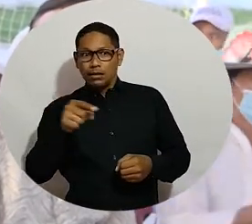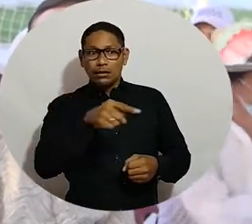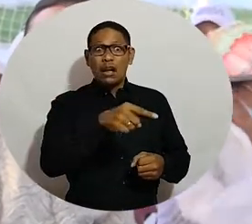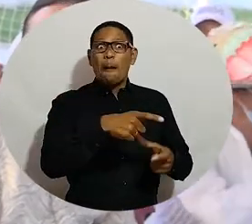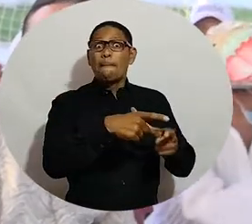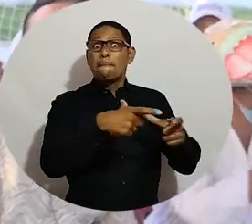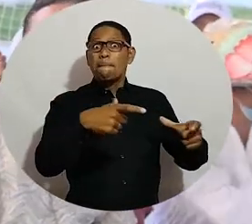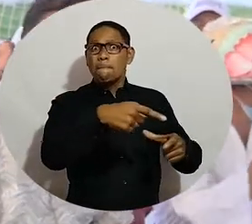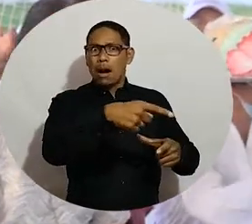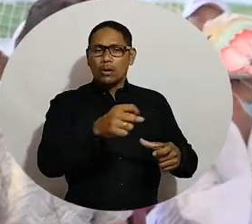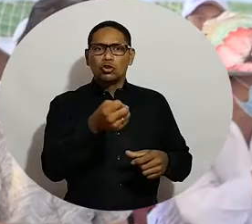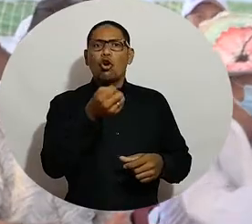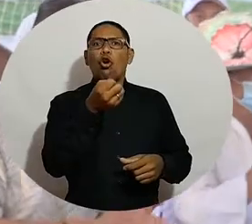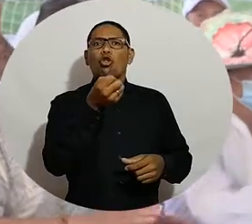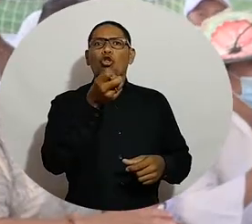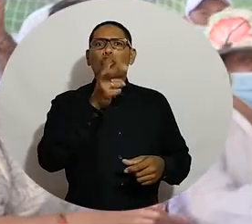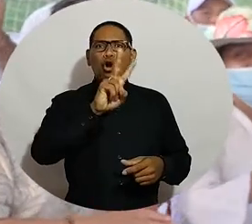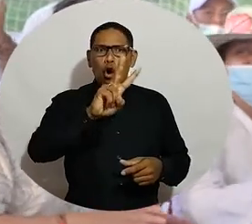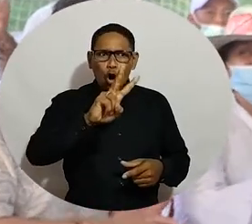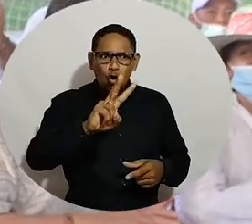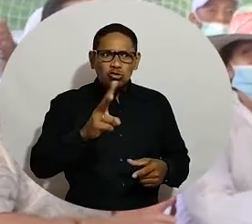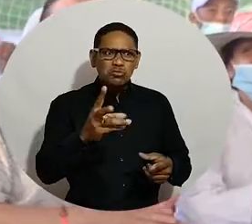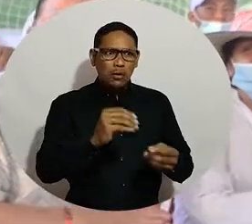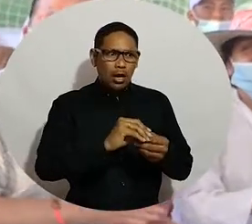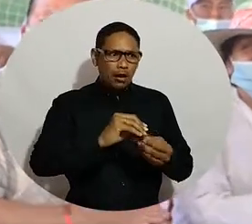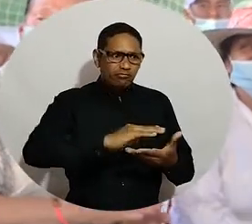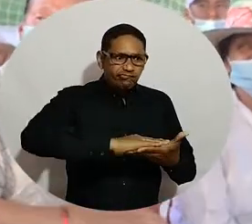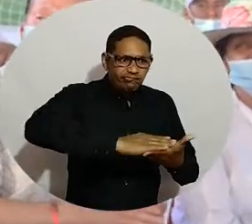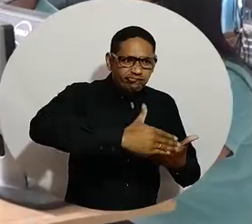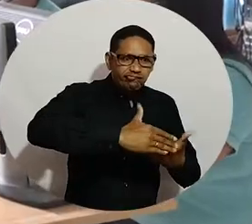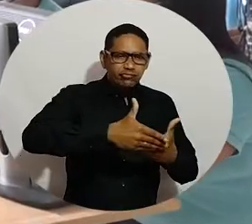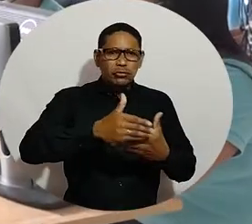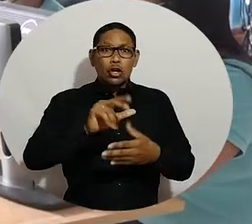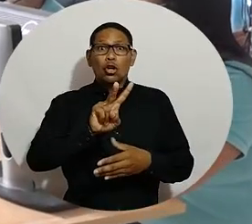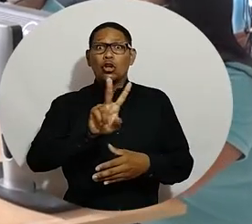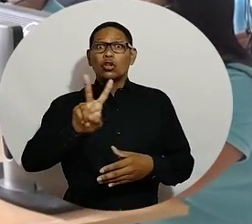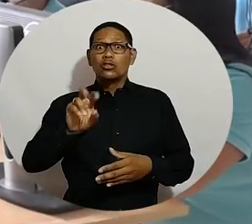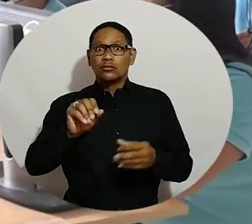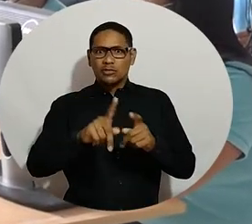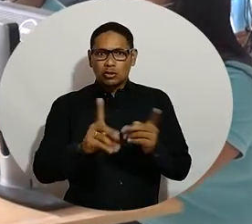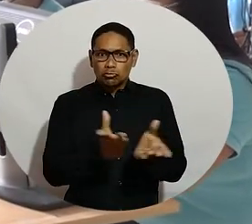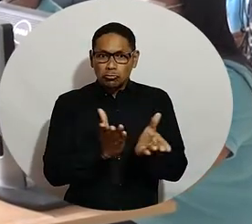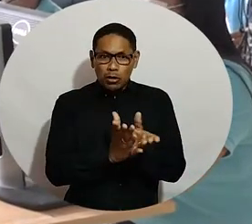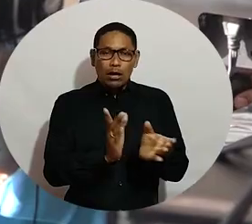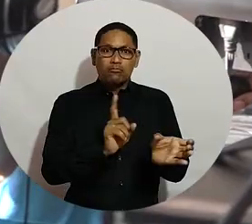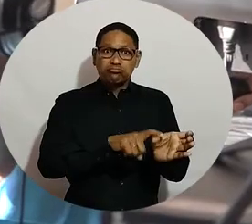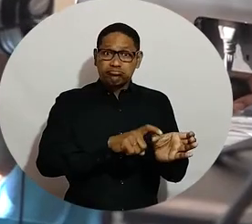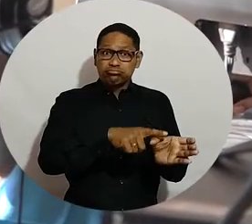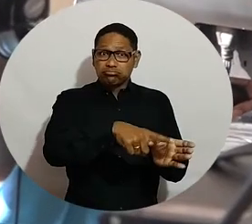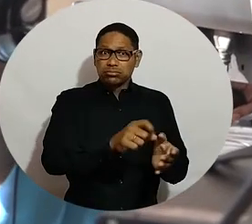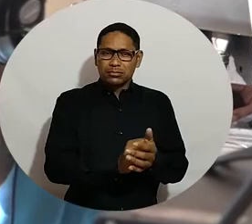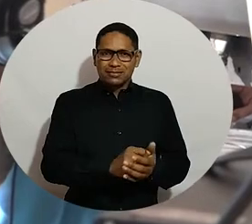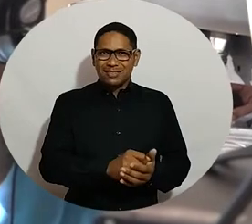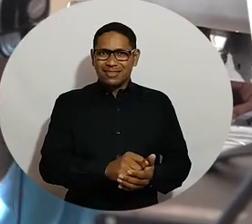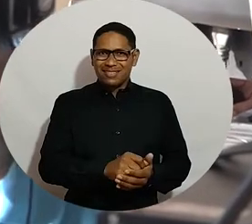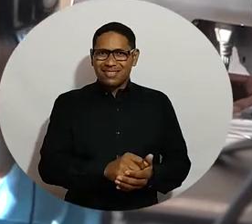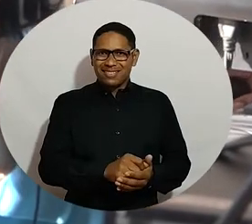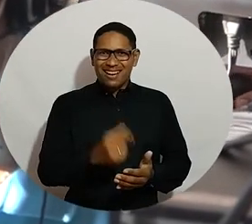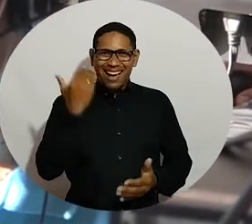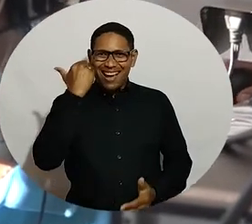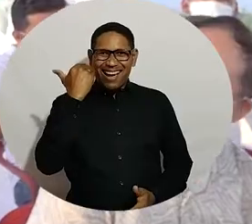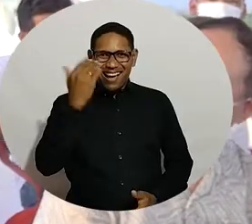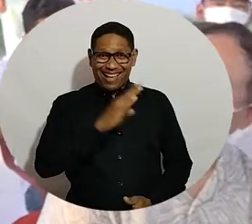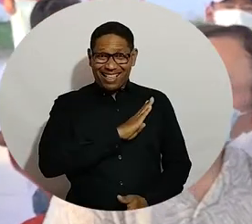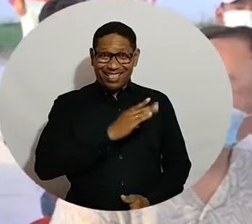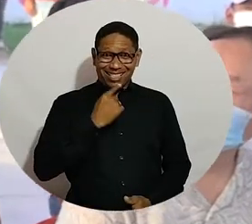tenemos. Tenemos 12 equipos y ahí tenemos 220 estudiantes. Esperamos que sean muchos más. Como dijo la